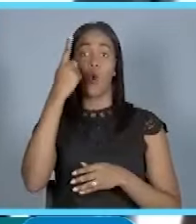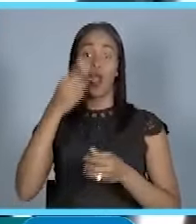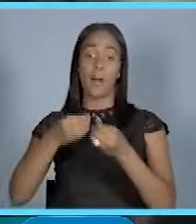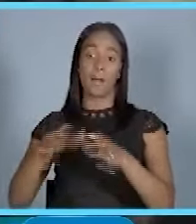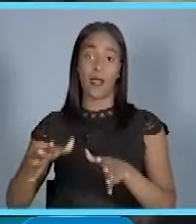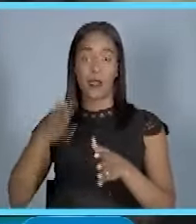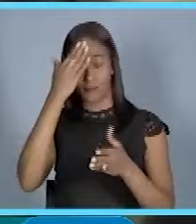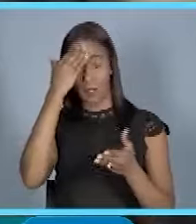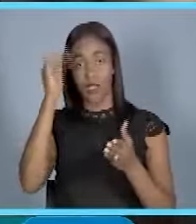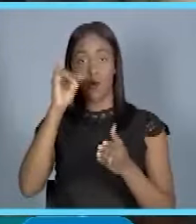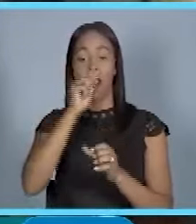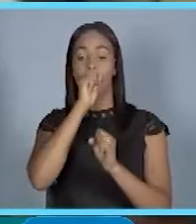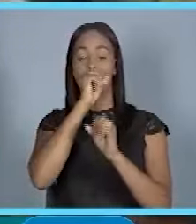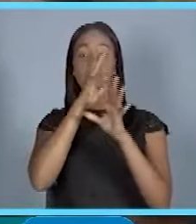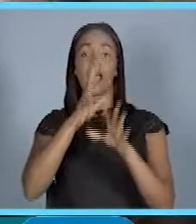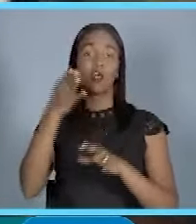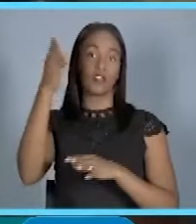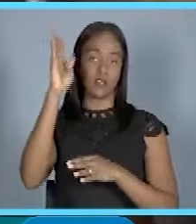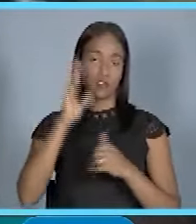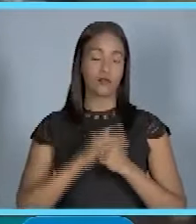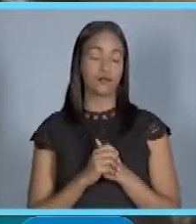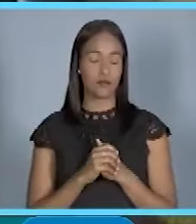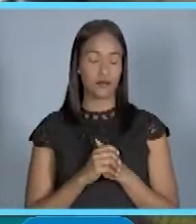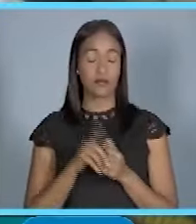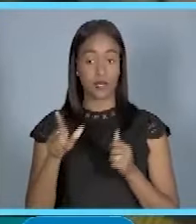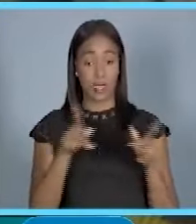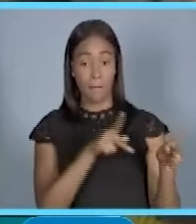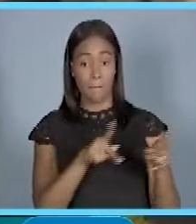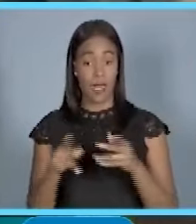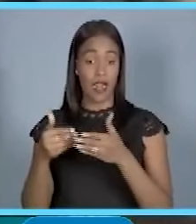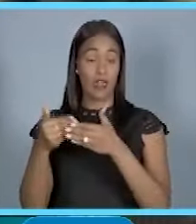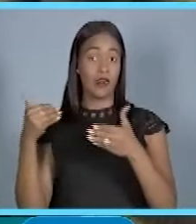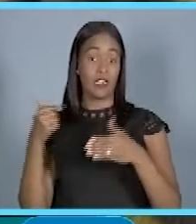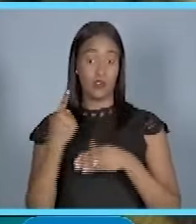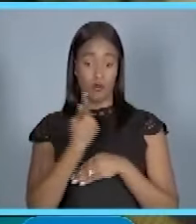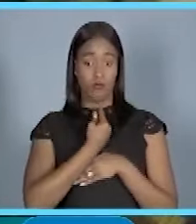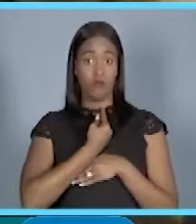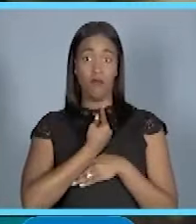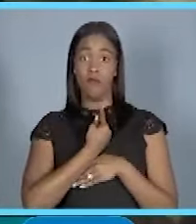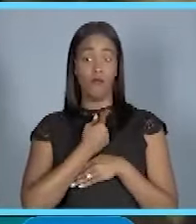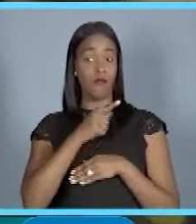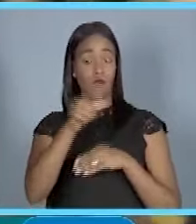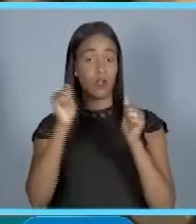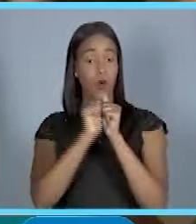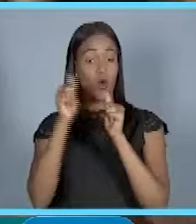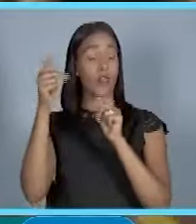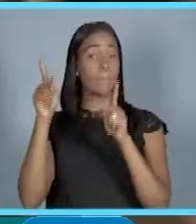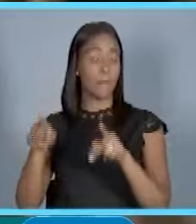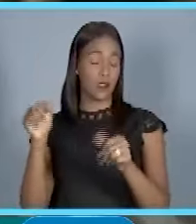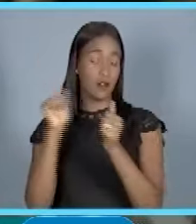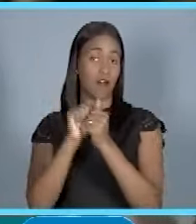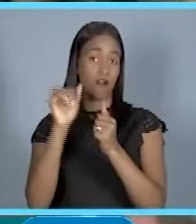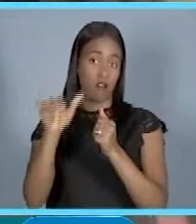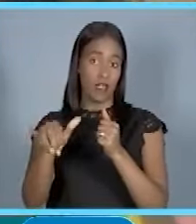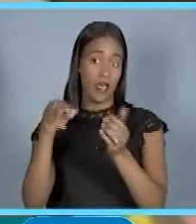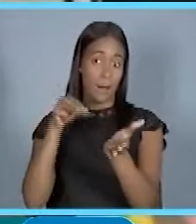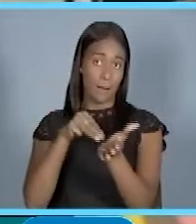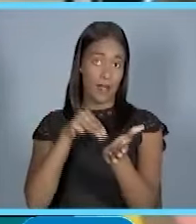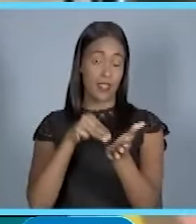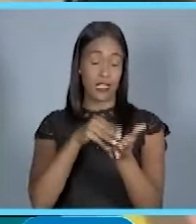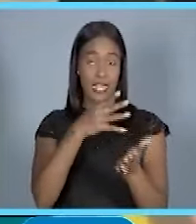de ellos. Eso fue bien planeado. Y ella no va a hacer eso ella sola, entró en un hospital de sola en la madrugada. Y sacar a una